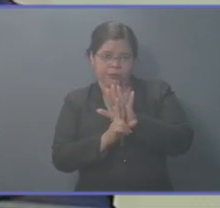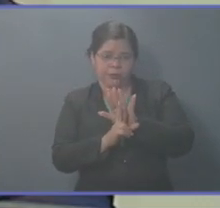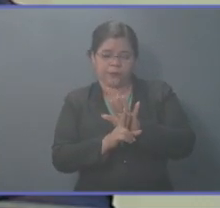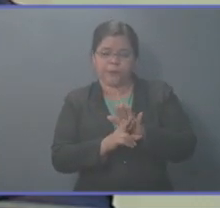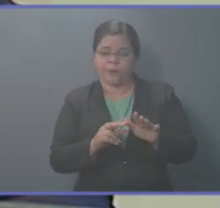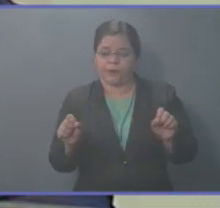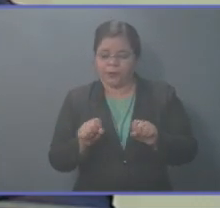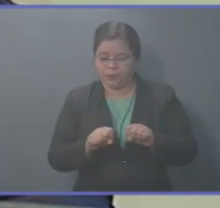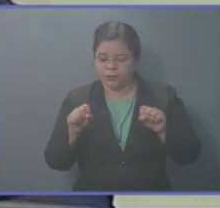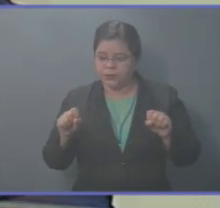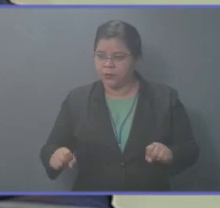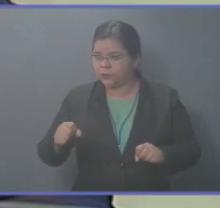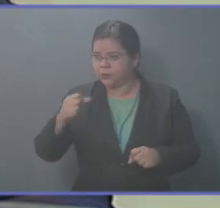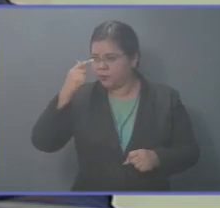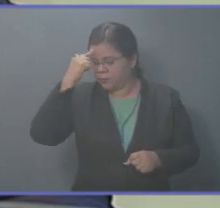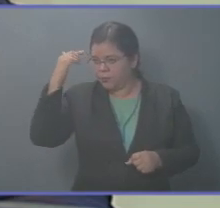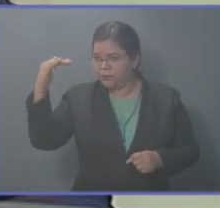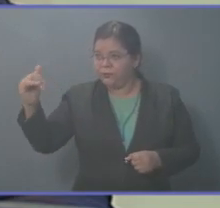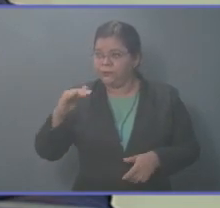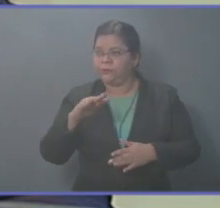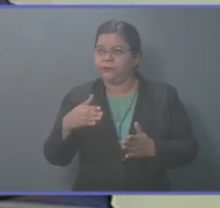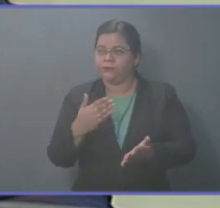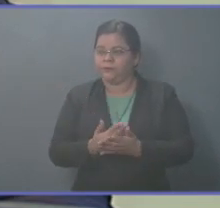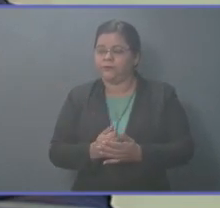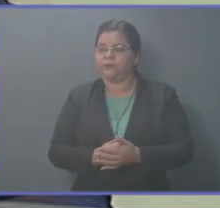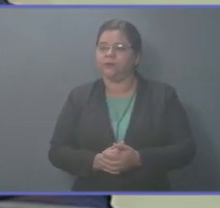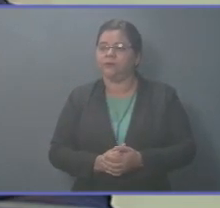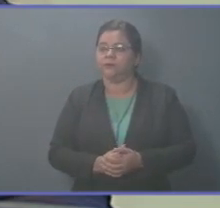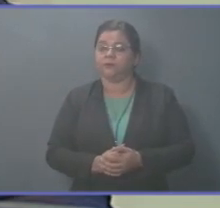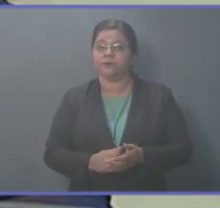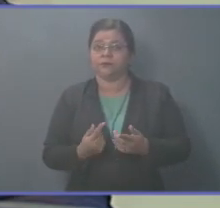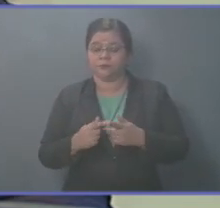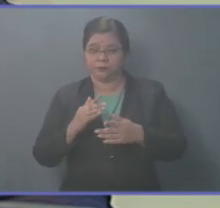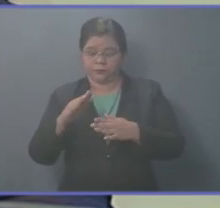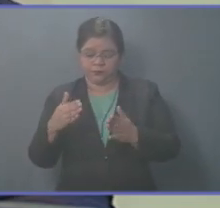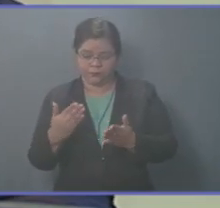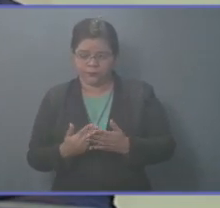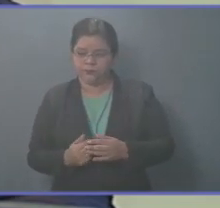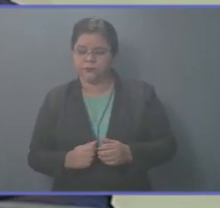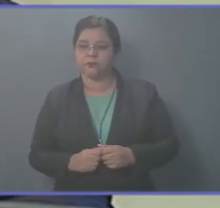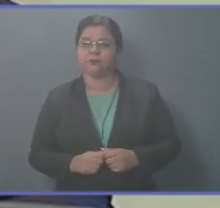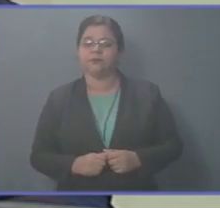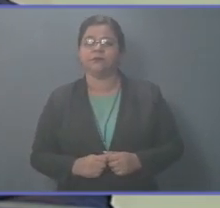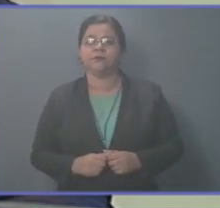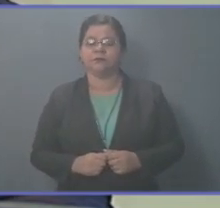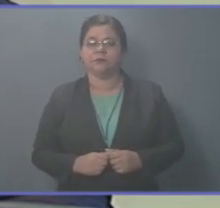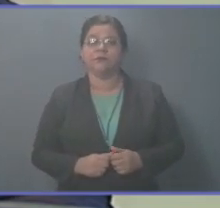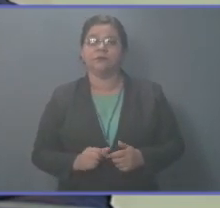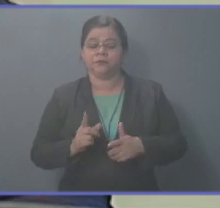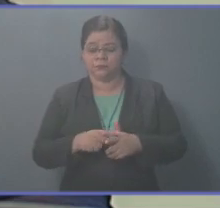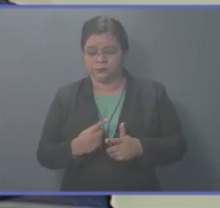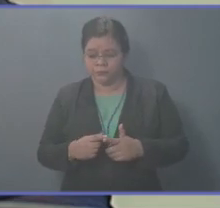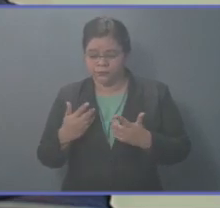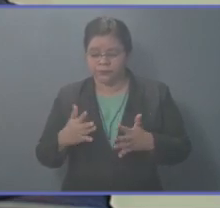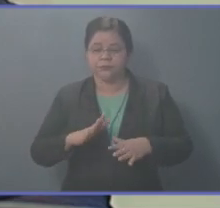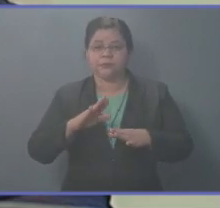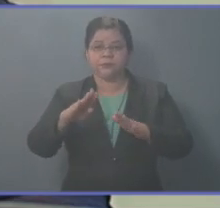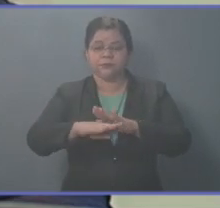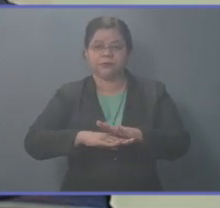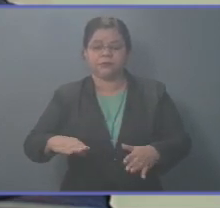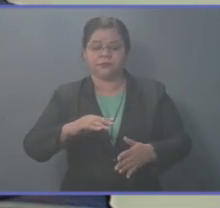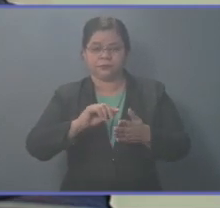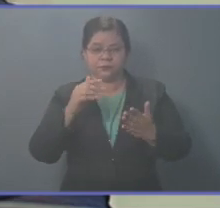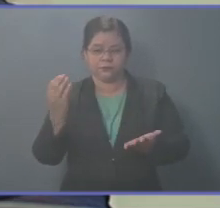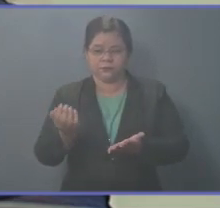el sistema político pluralista, artículo 85, Constitución, y la articulación de un orden económico